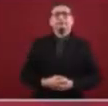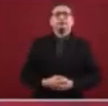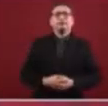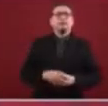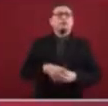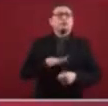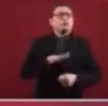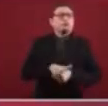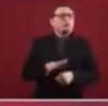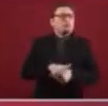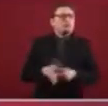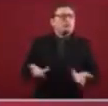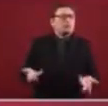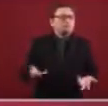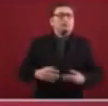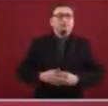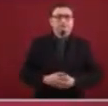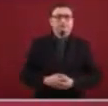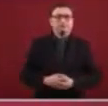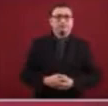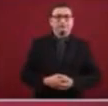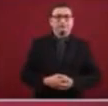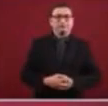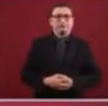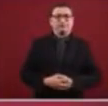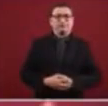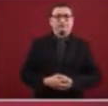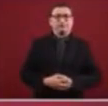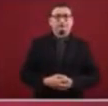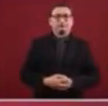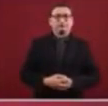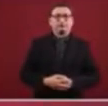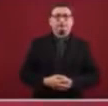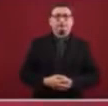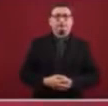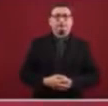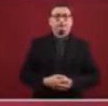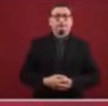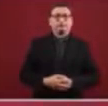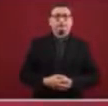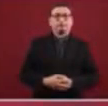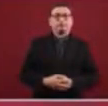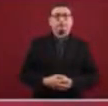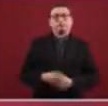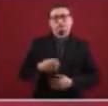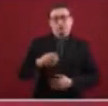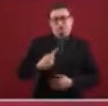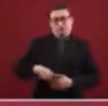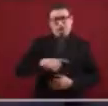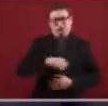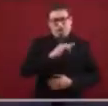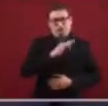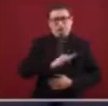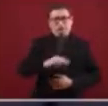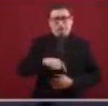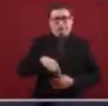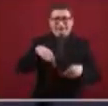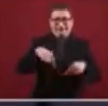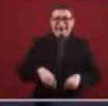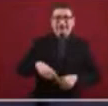de que podamos instaurar, establecer un gobierno